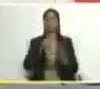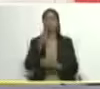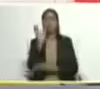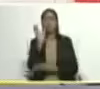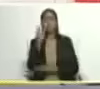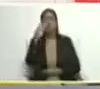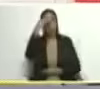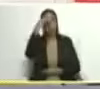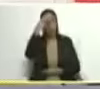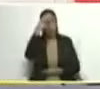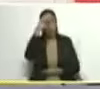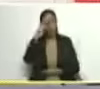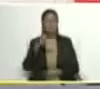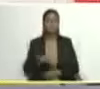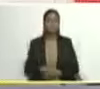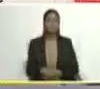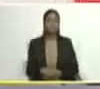Habana.